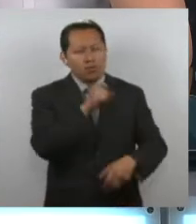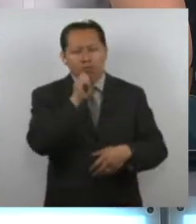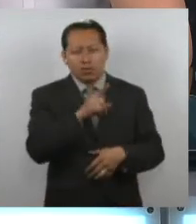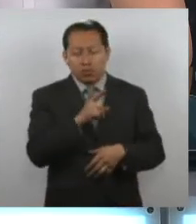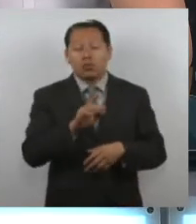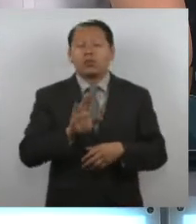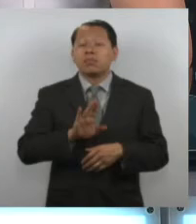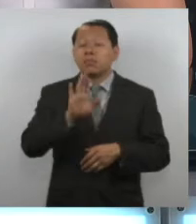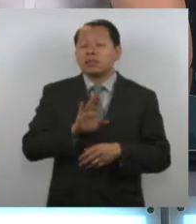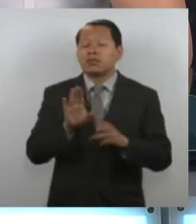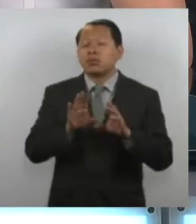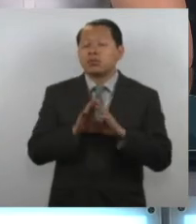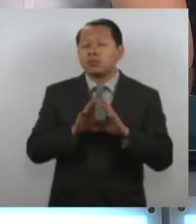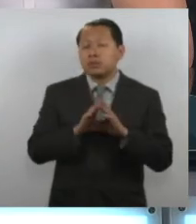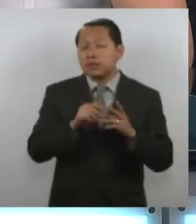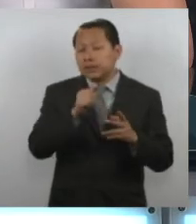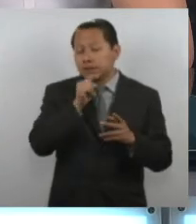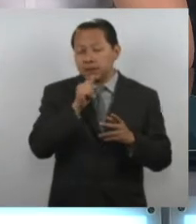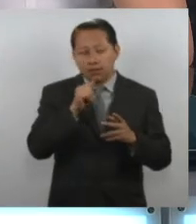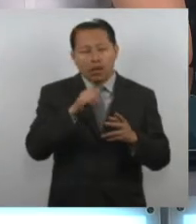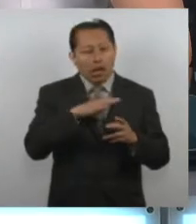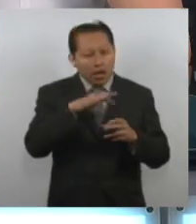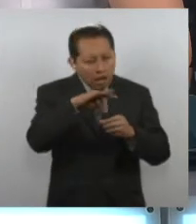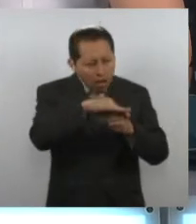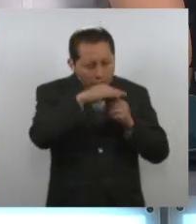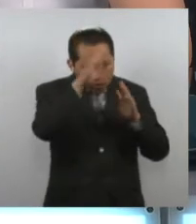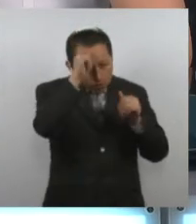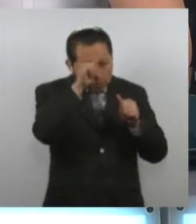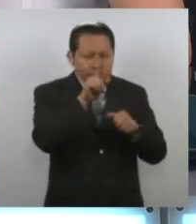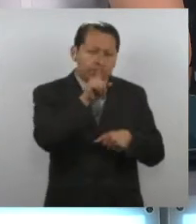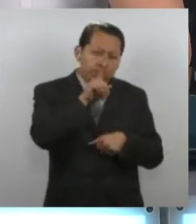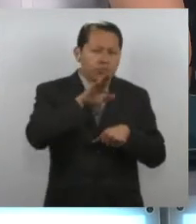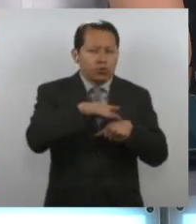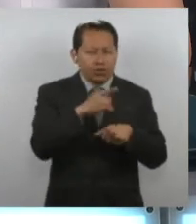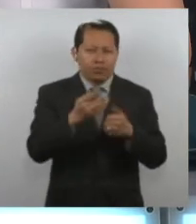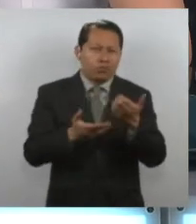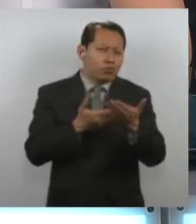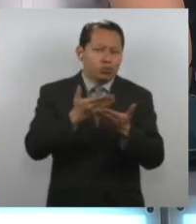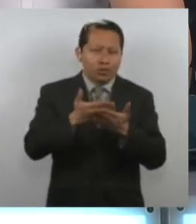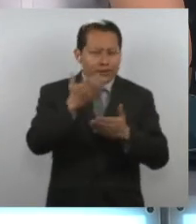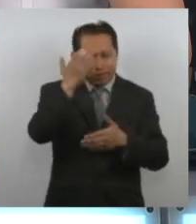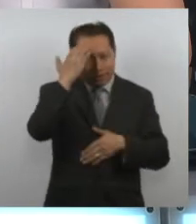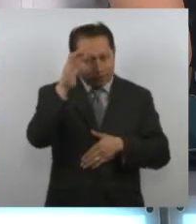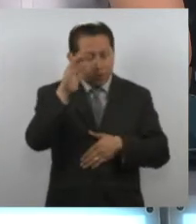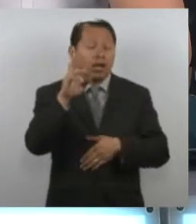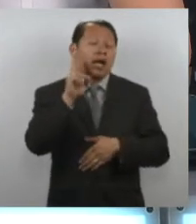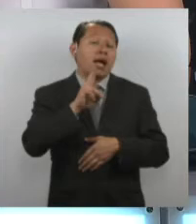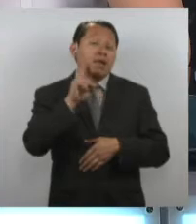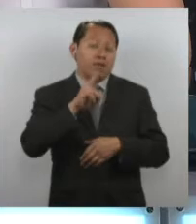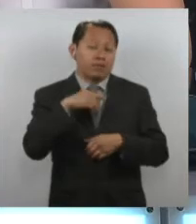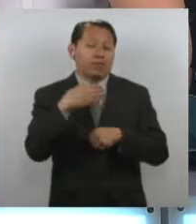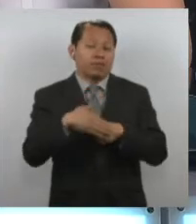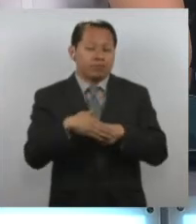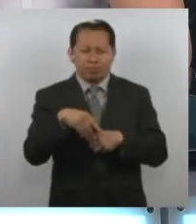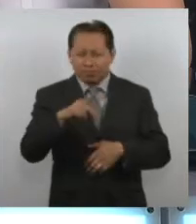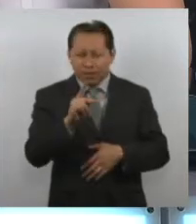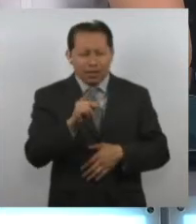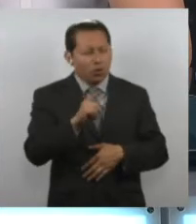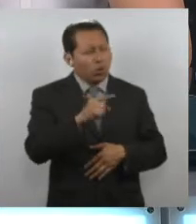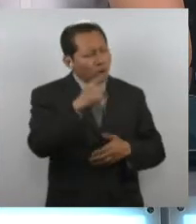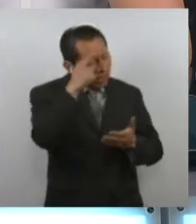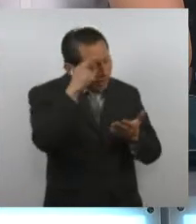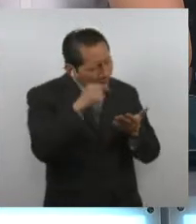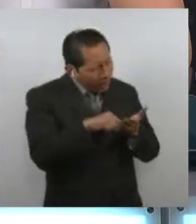Al parecer todavía no podemos hablar que hay consenso o no, porque no se conocen las propuestas y a partir de eso sabremos. Pero, ¿qué tan viable crees que